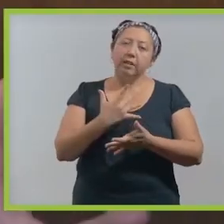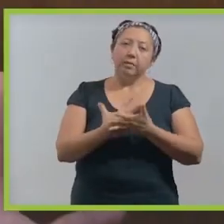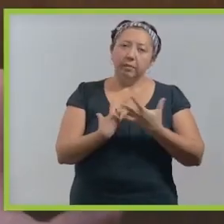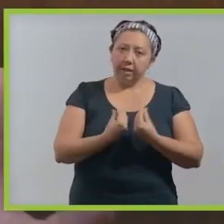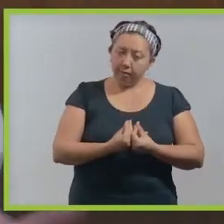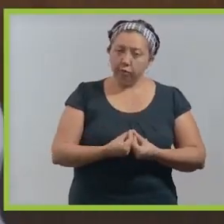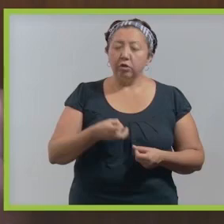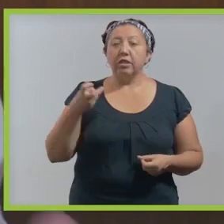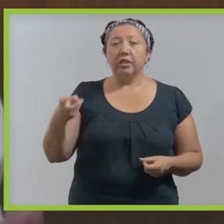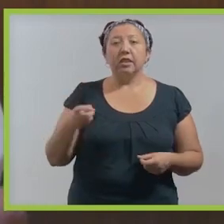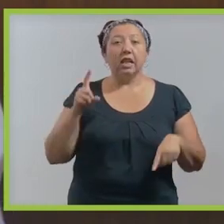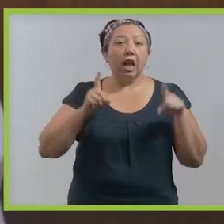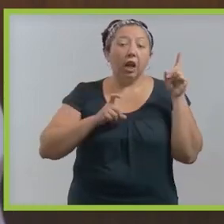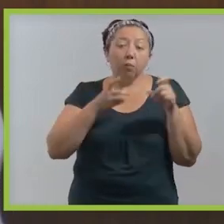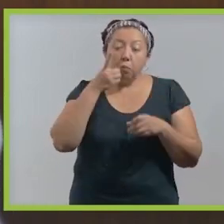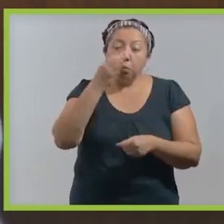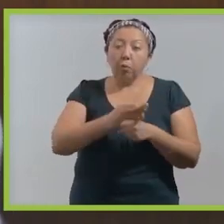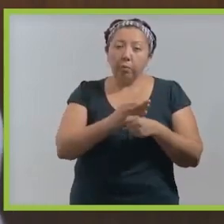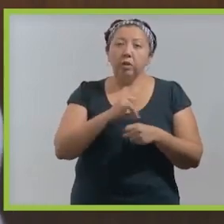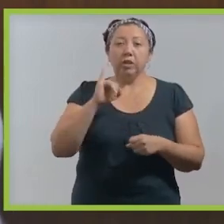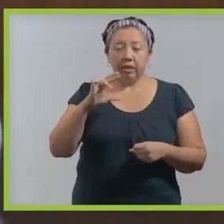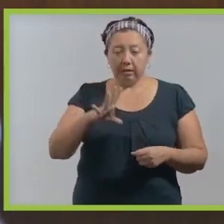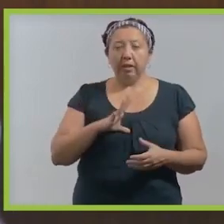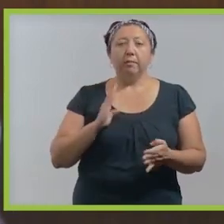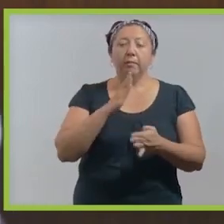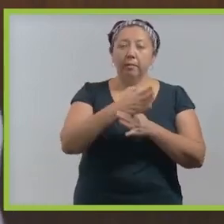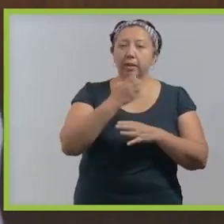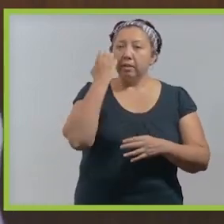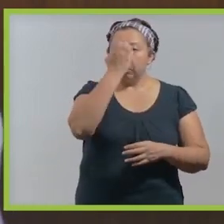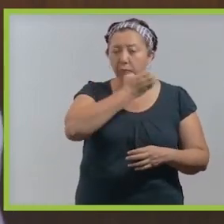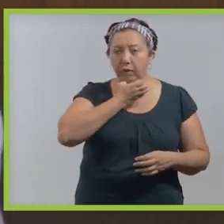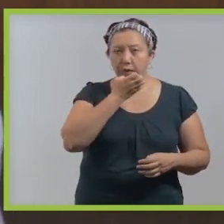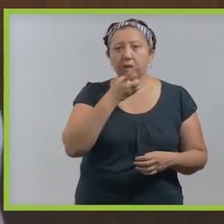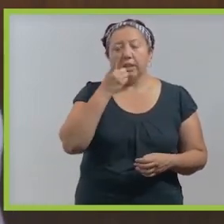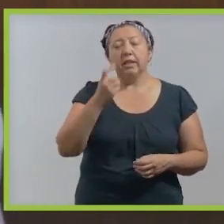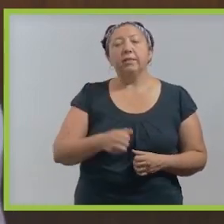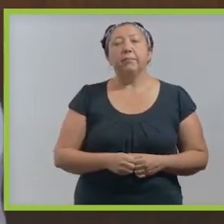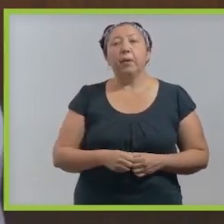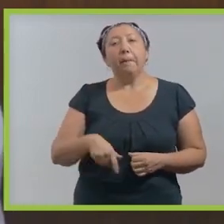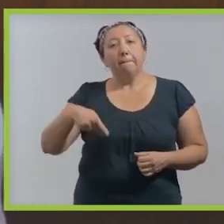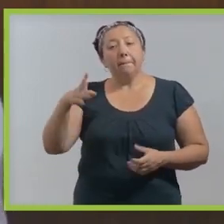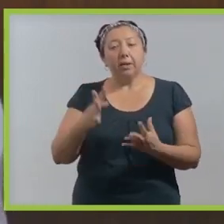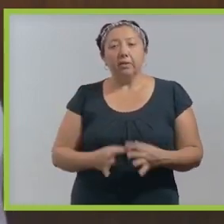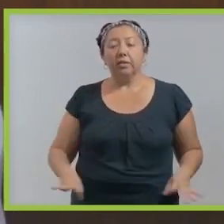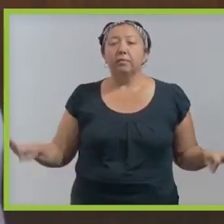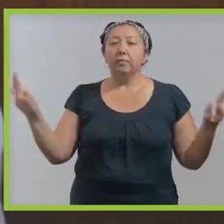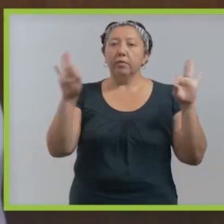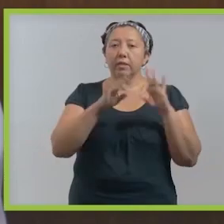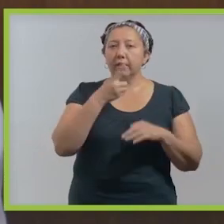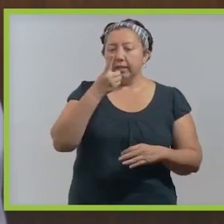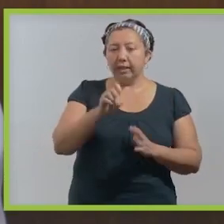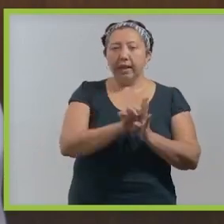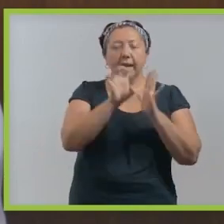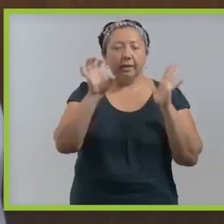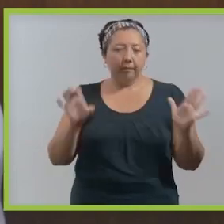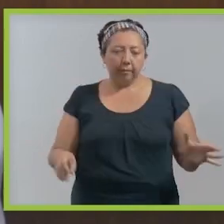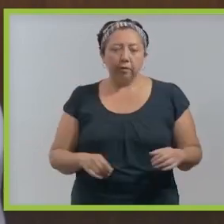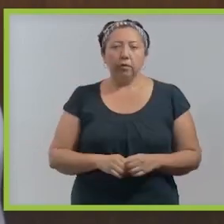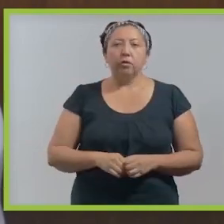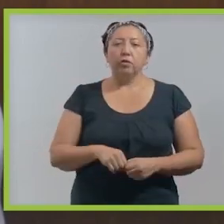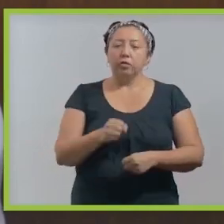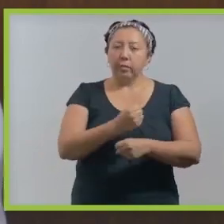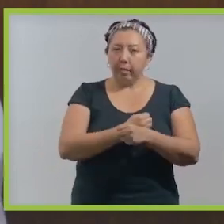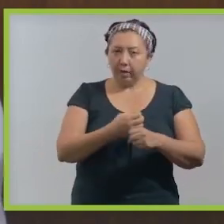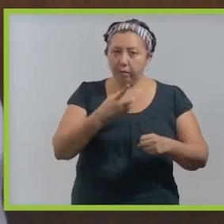esperemos que en este curso escolar en algún momento tengamos clases, es lo deseable, es lo que todos queremos. Pero es importante señalar, por ejemplo, que